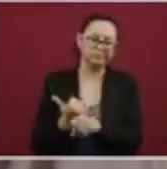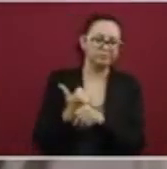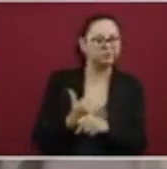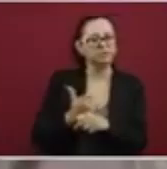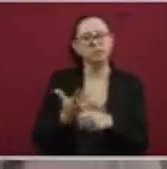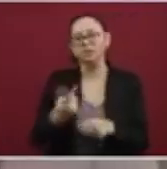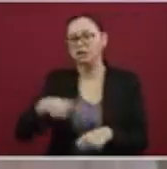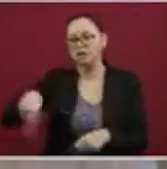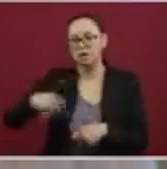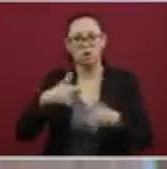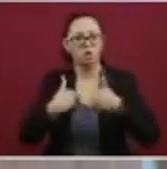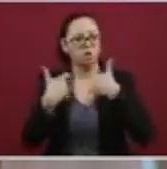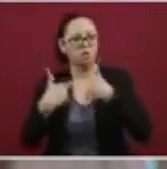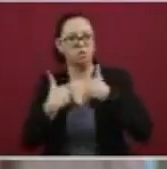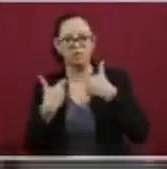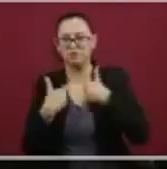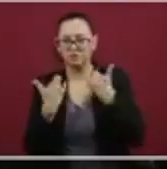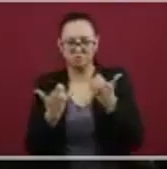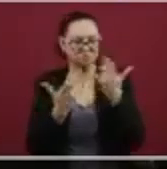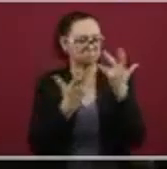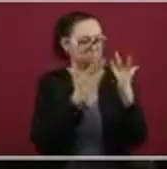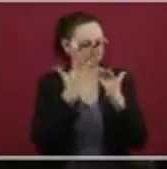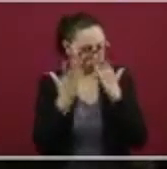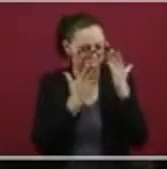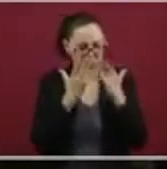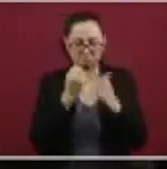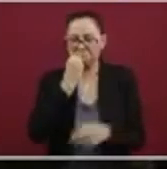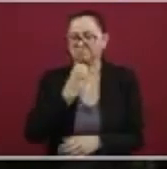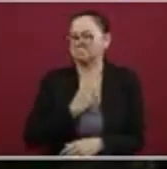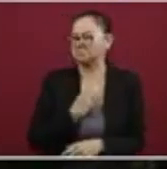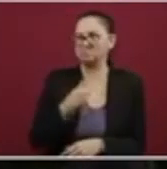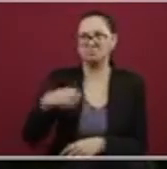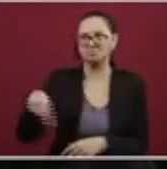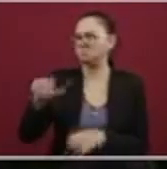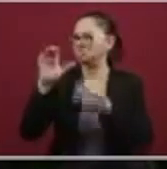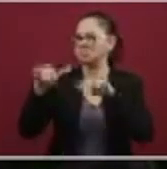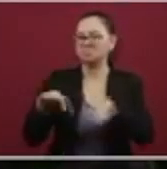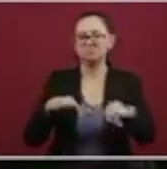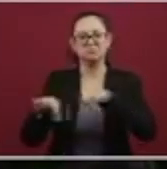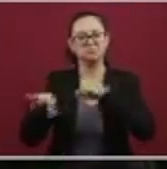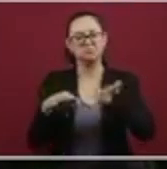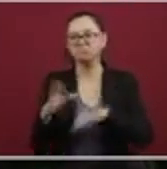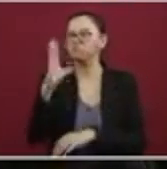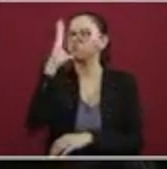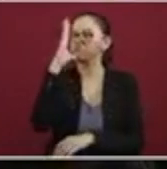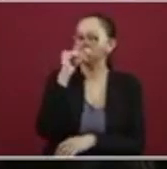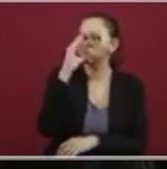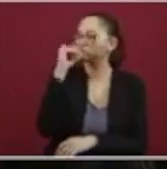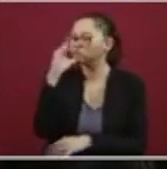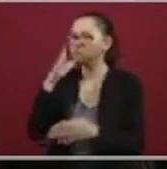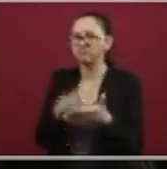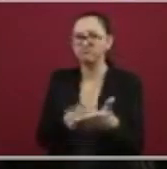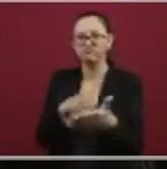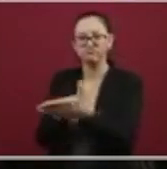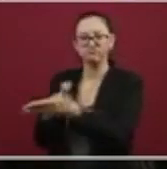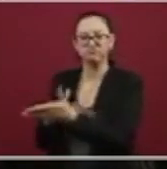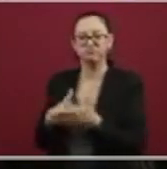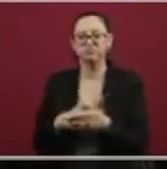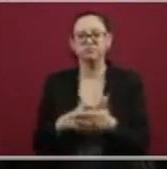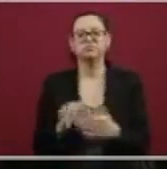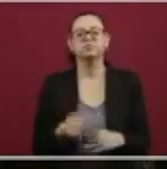los jóvenes, aunque estudian, no han podido incorporarse en el mercado laboral. Respecto a las